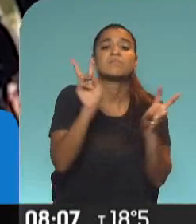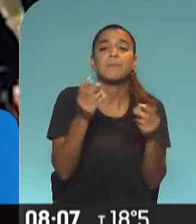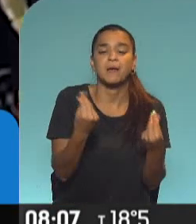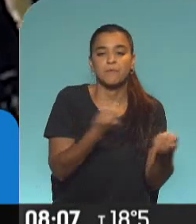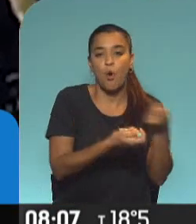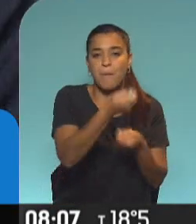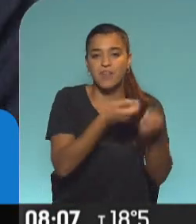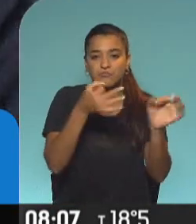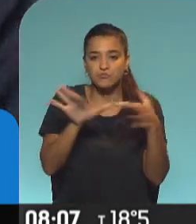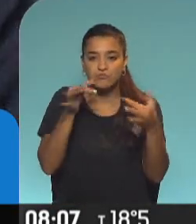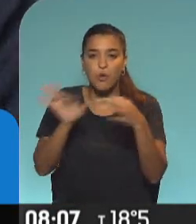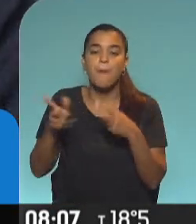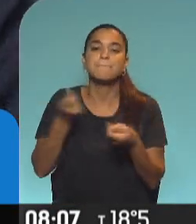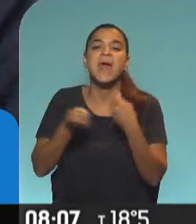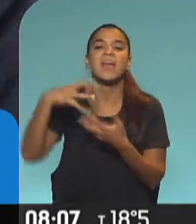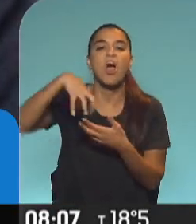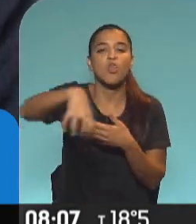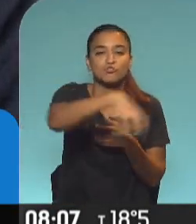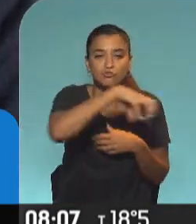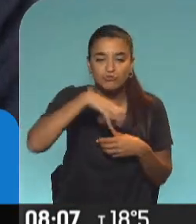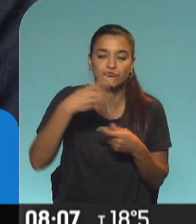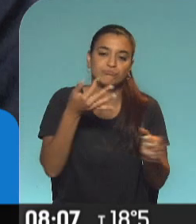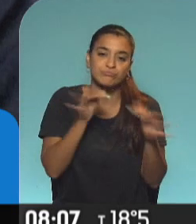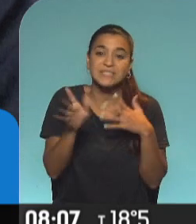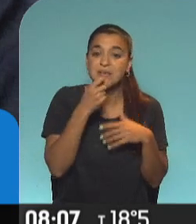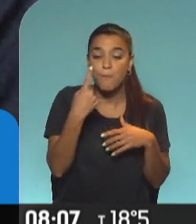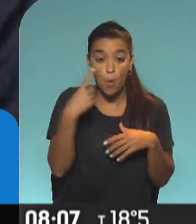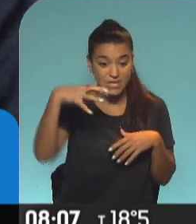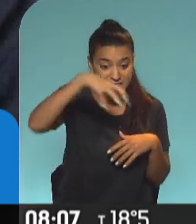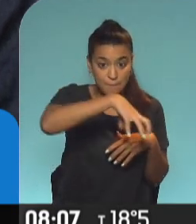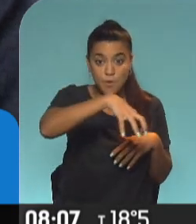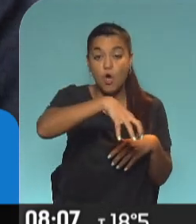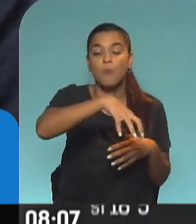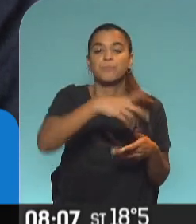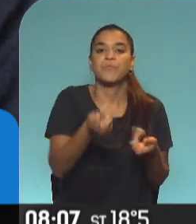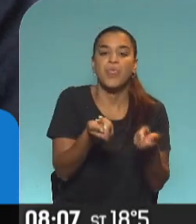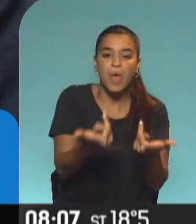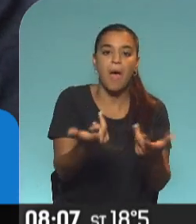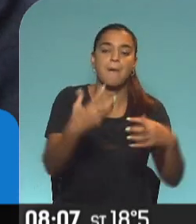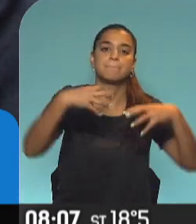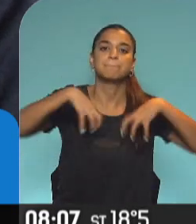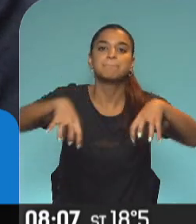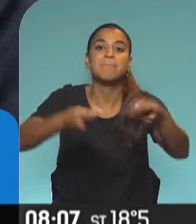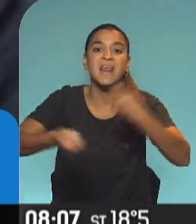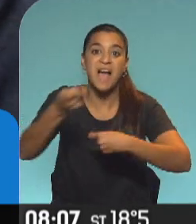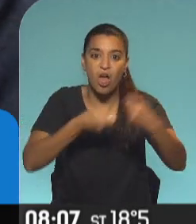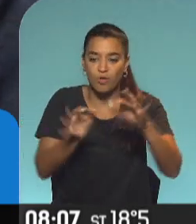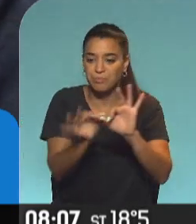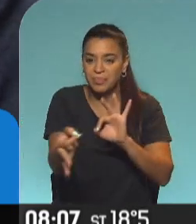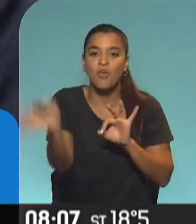comercialización, el tema de mercados locales. Entonces, si el municipio genera instancias como un mercado de cercanía